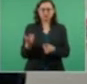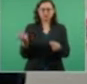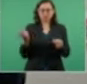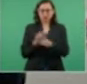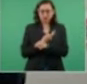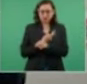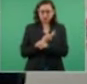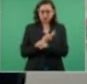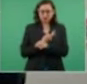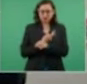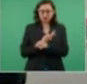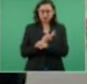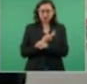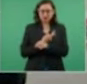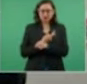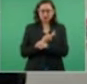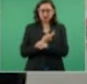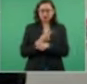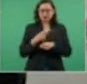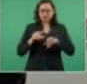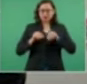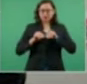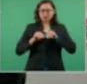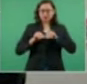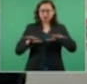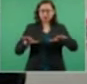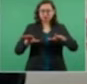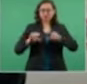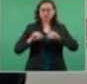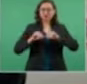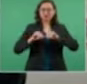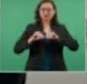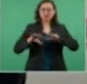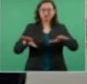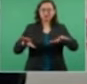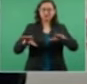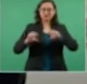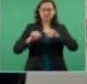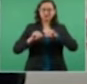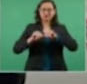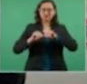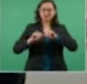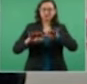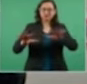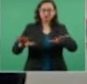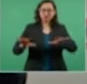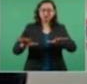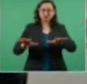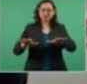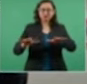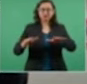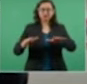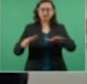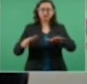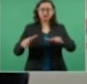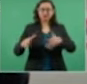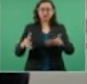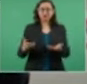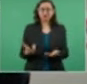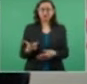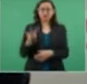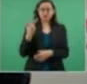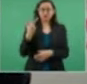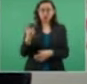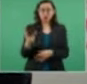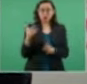más sano que, así como ahora las universidades califican imparcialmente cuáles trabajos periodísticos son los que tienen más calidad